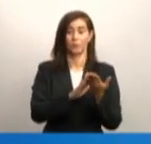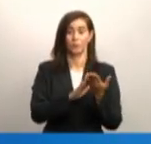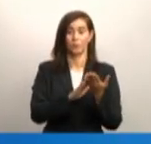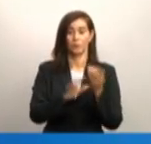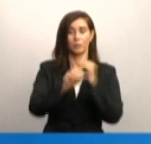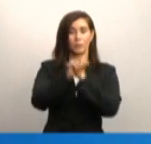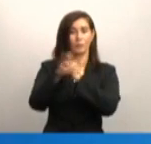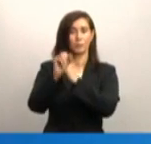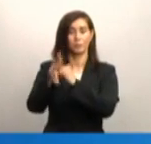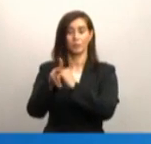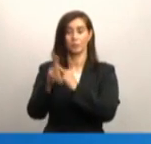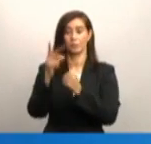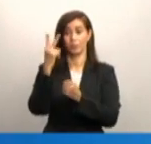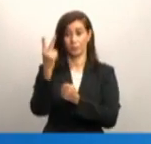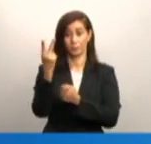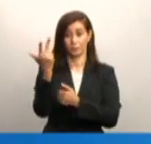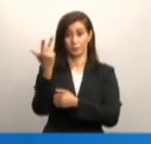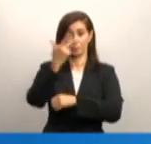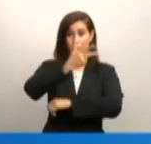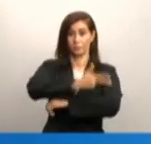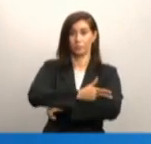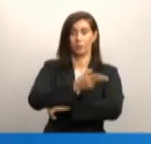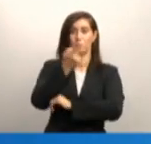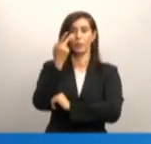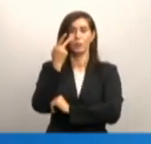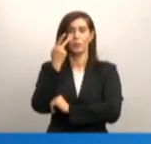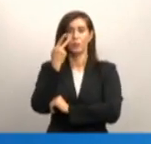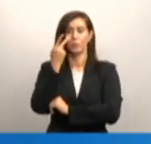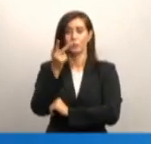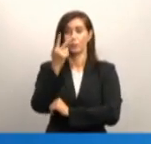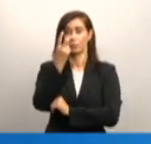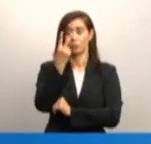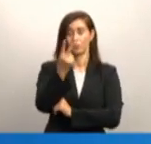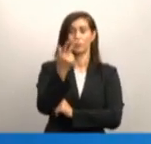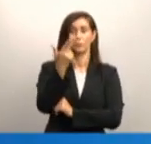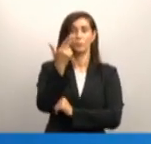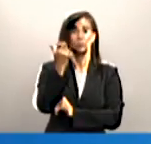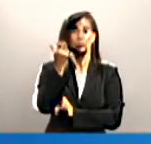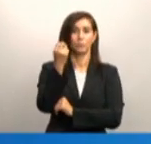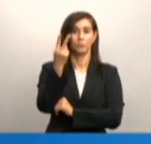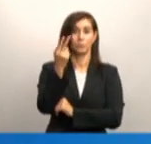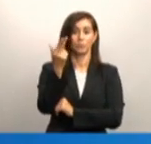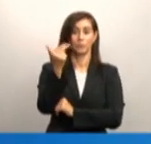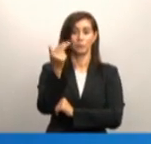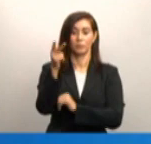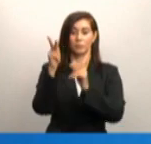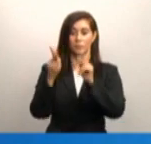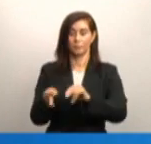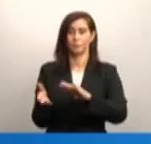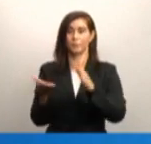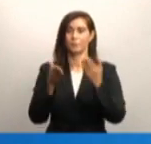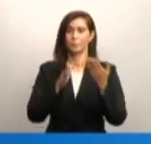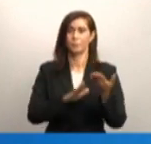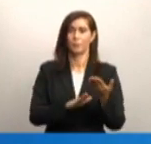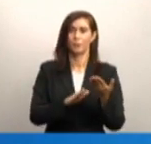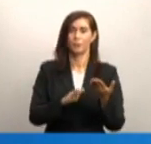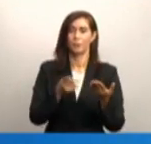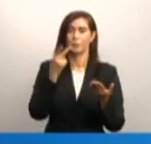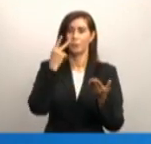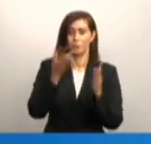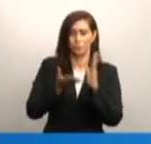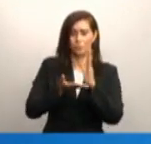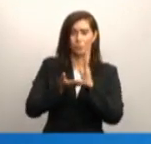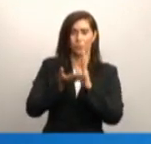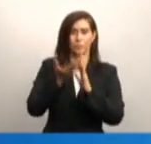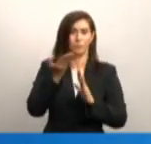boletín. En estos últimos 3 días estamos viendo entre 12 y 13 fallecimientos a causa del COVID. Quisiéramos saber